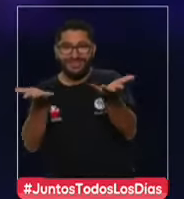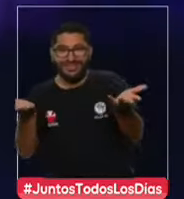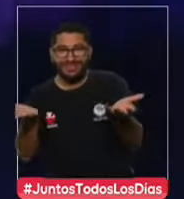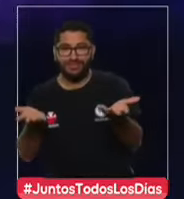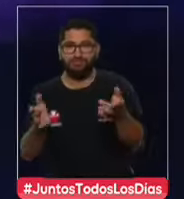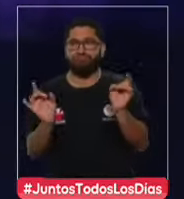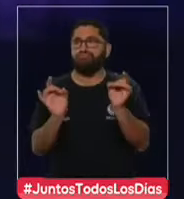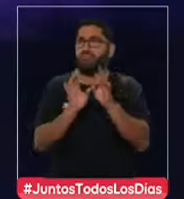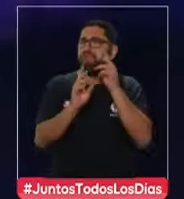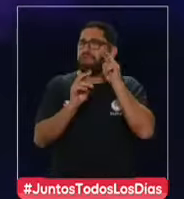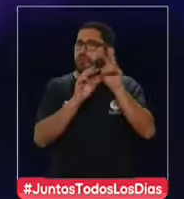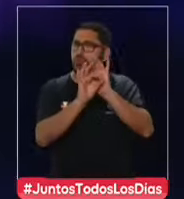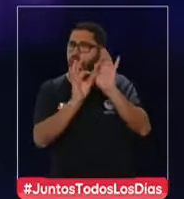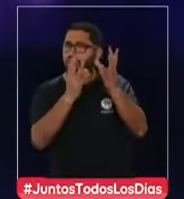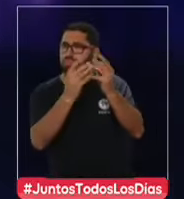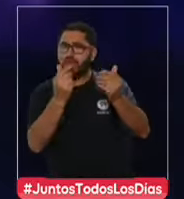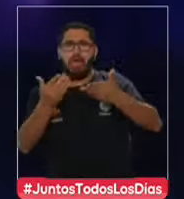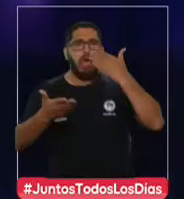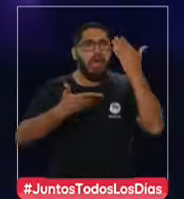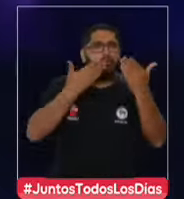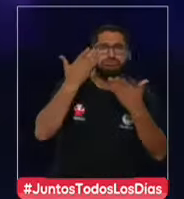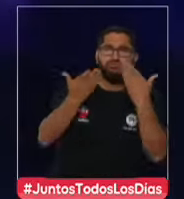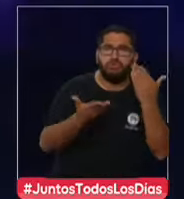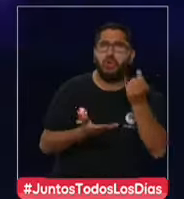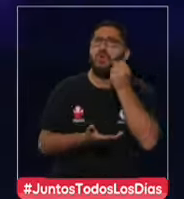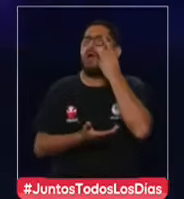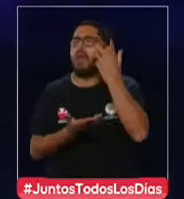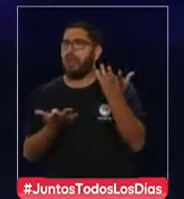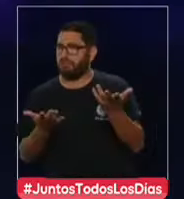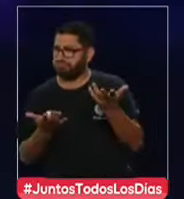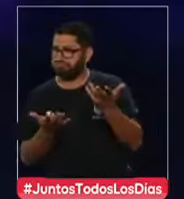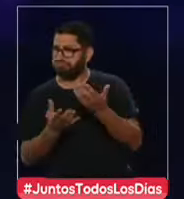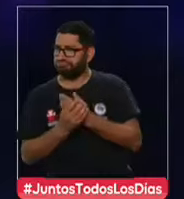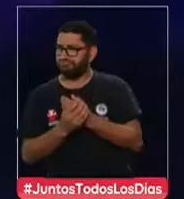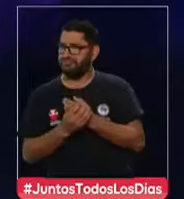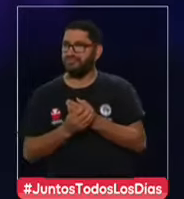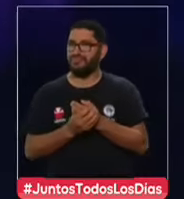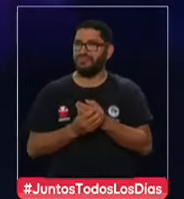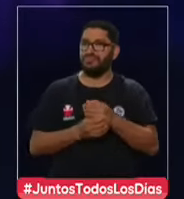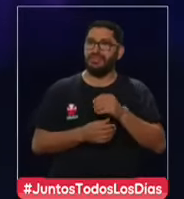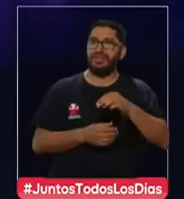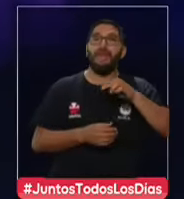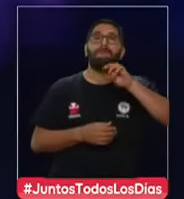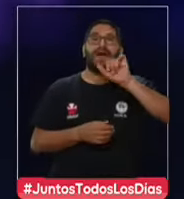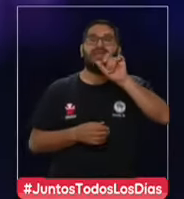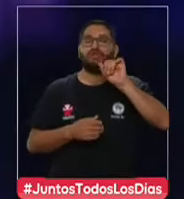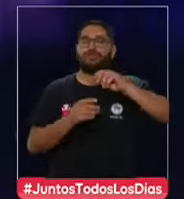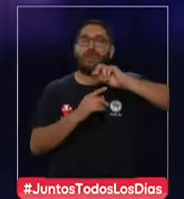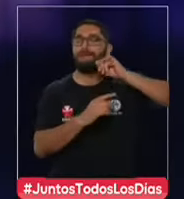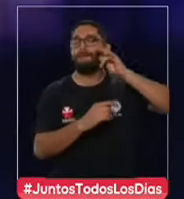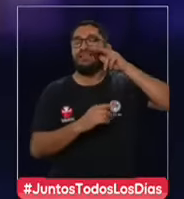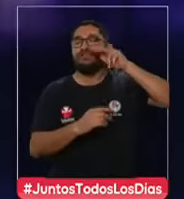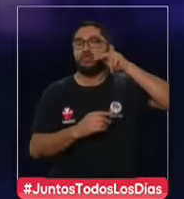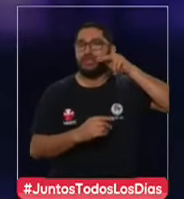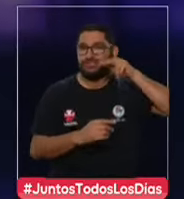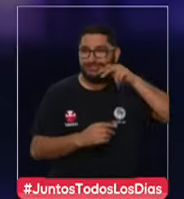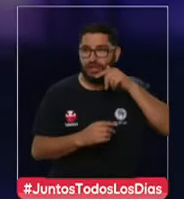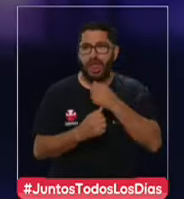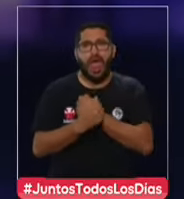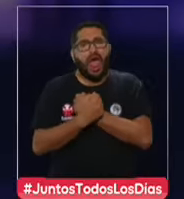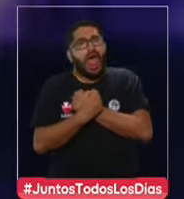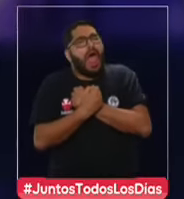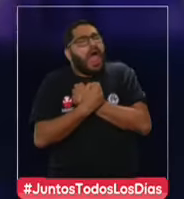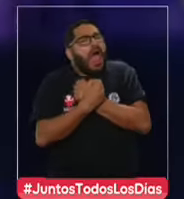la letra de esta canción que decía: en Mejillones yo tuve un amor y hoy no lo puedo